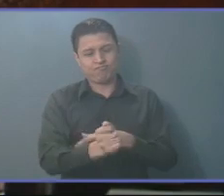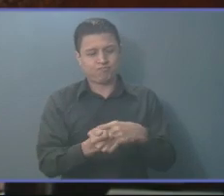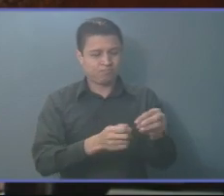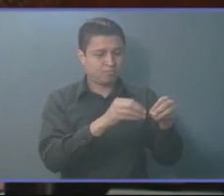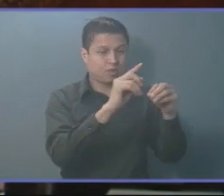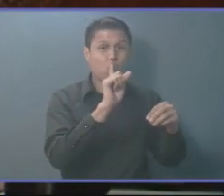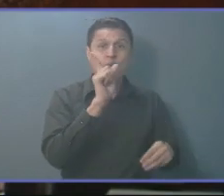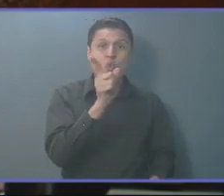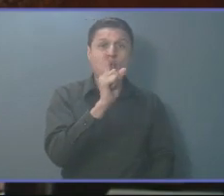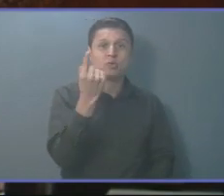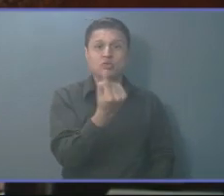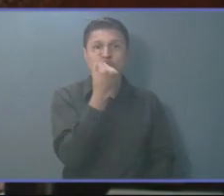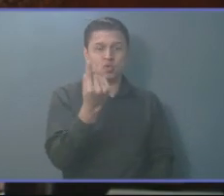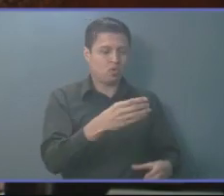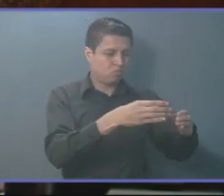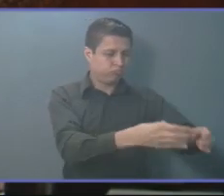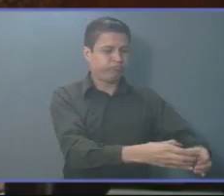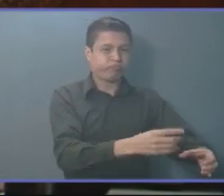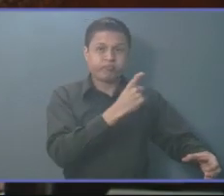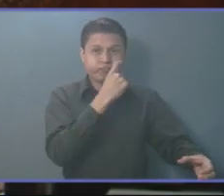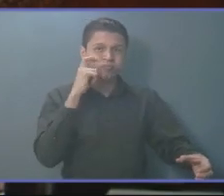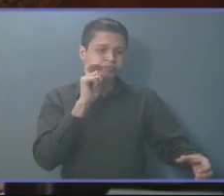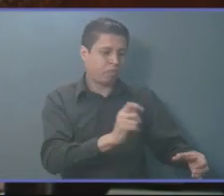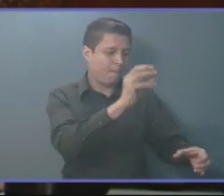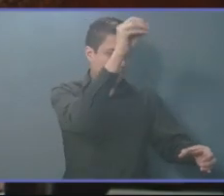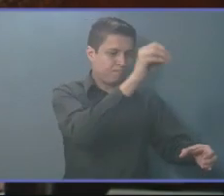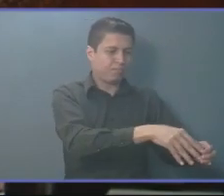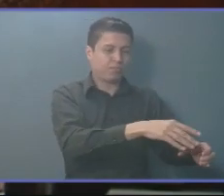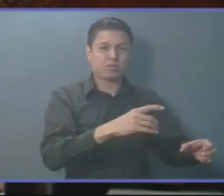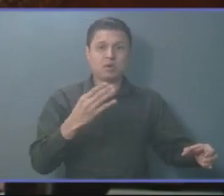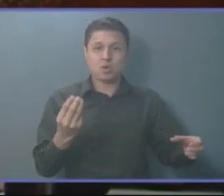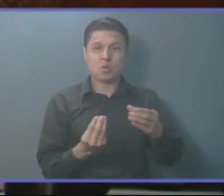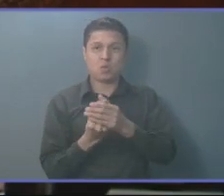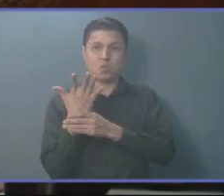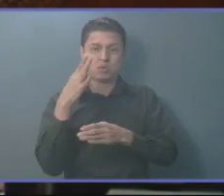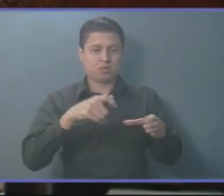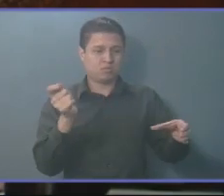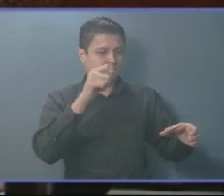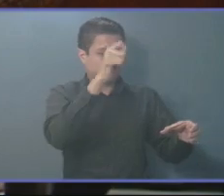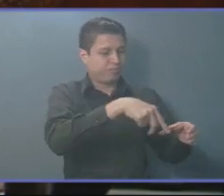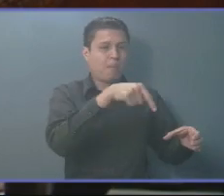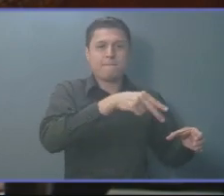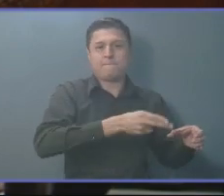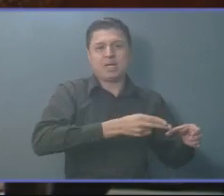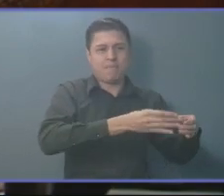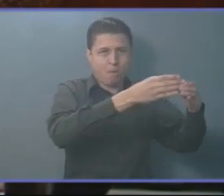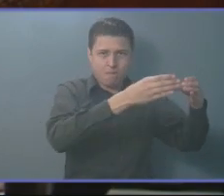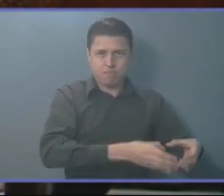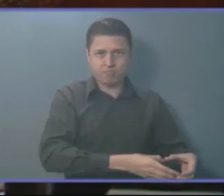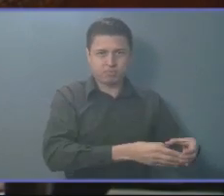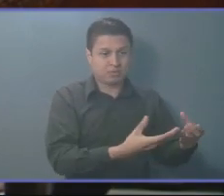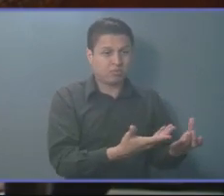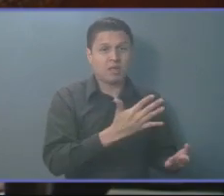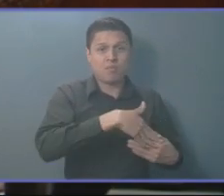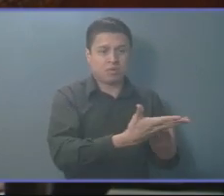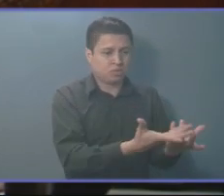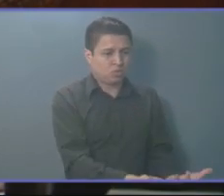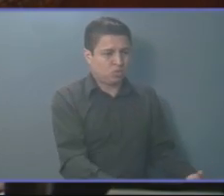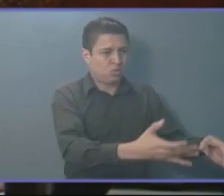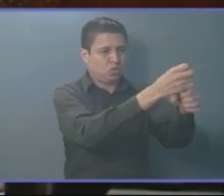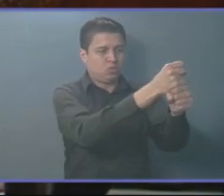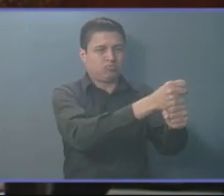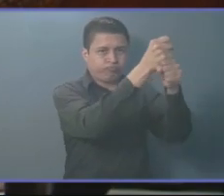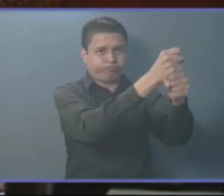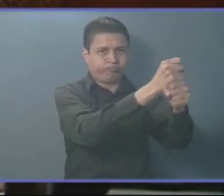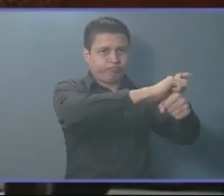de pasajeros, incluyendo transporte colectivo de pasajeros, transporte masivo de pasajeros y transporte especial de pasajeros.